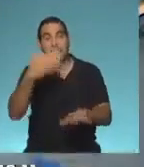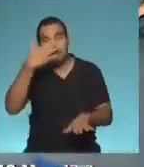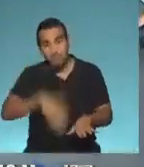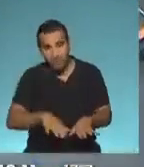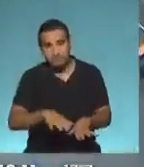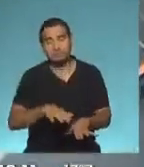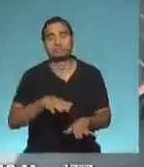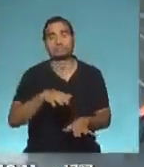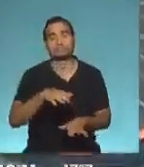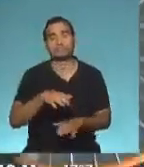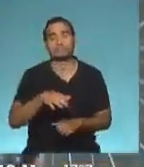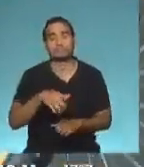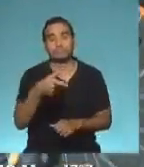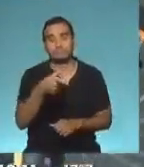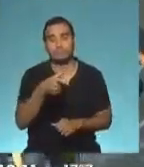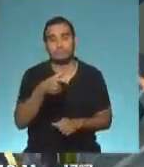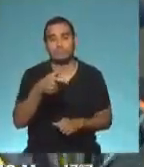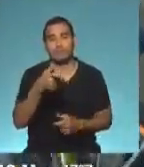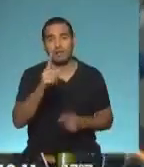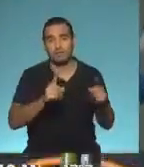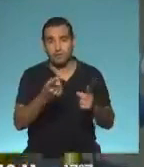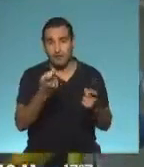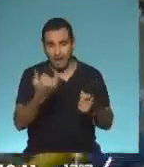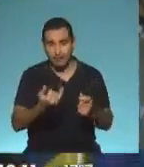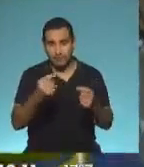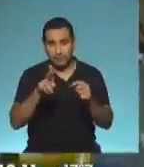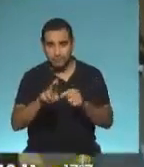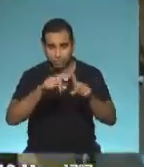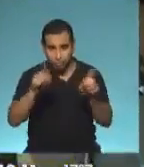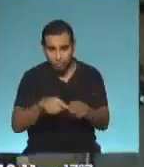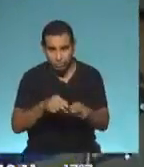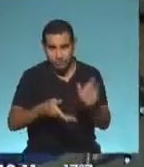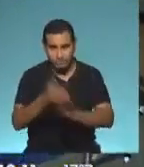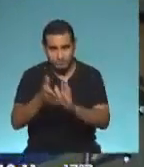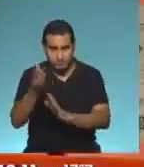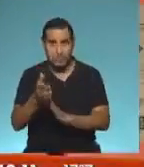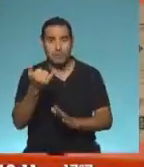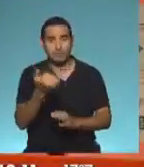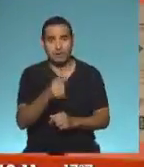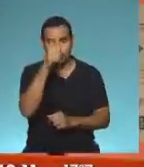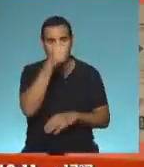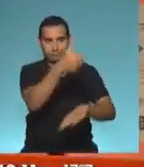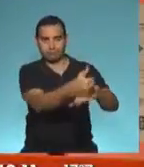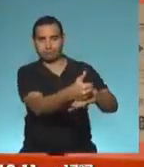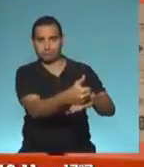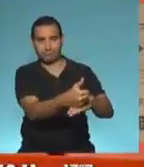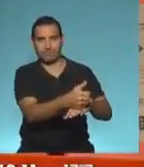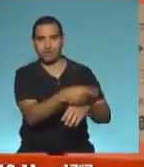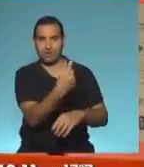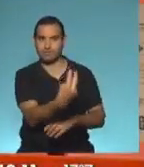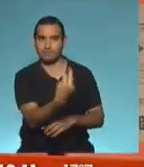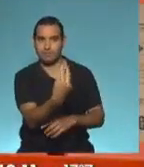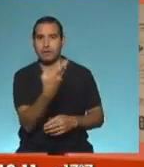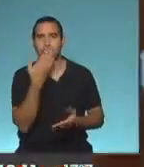protocolo de la habilitación para poder circular entonces la gente que podía circular porque tenemos la policía parada en la puerta así que tanto el tiempo